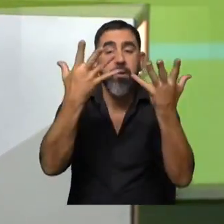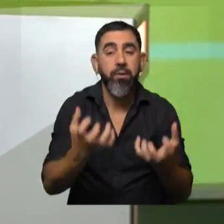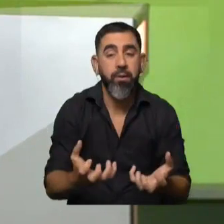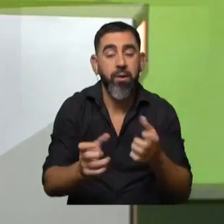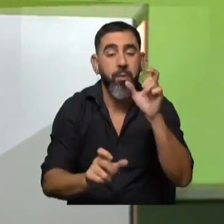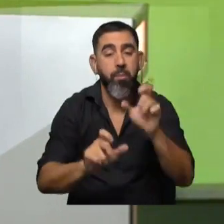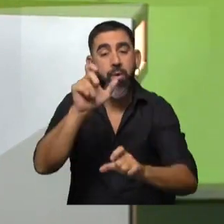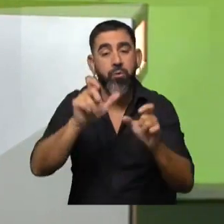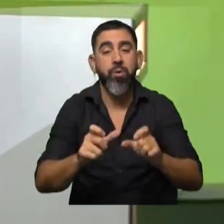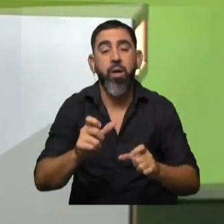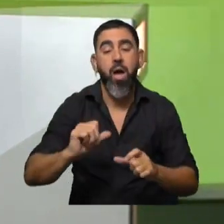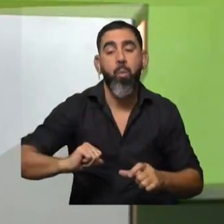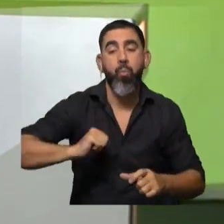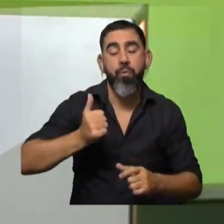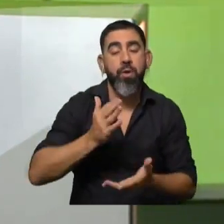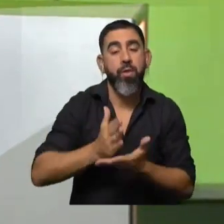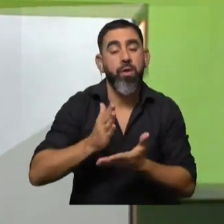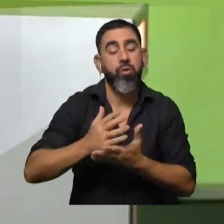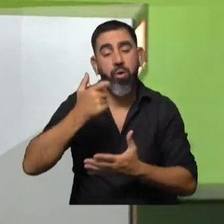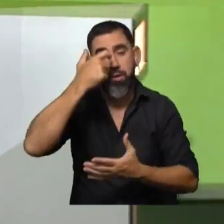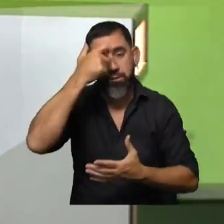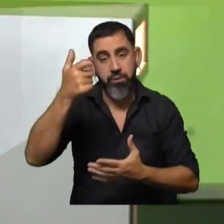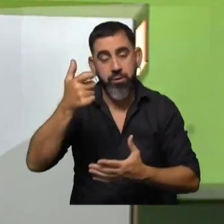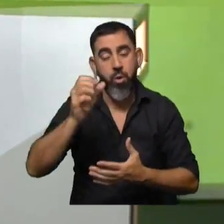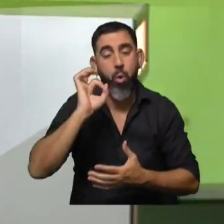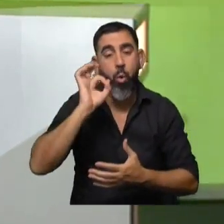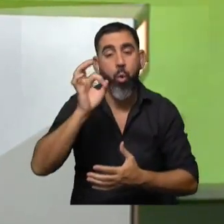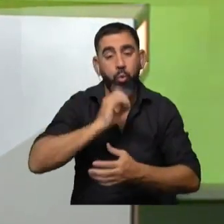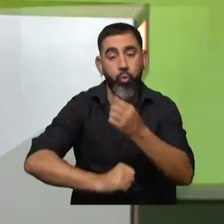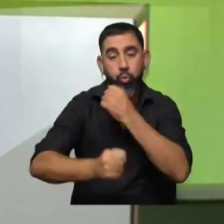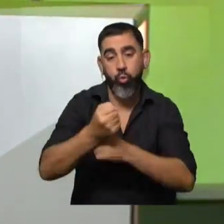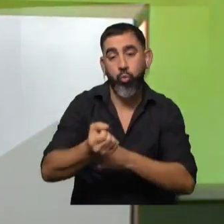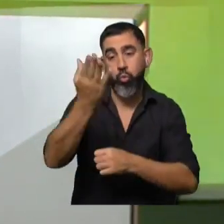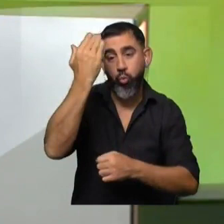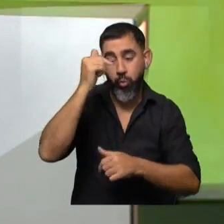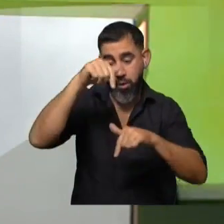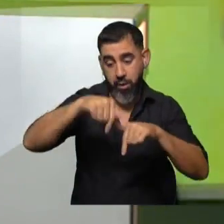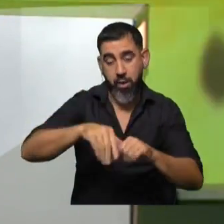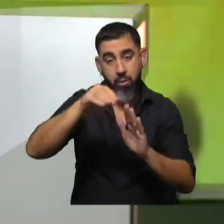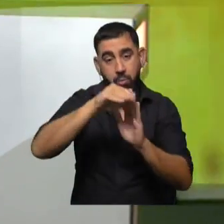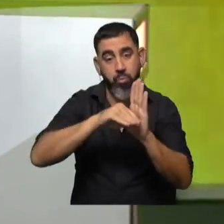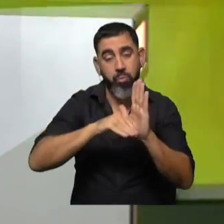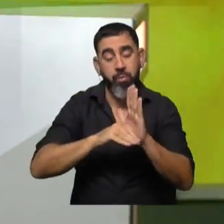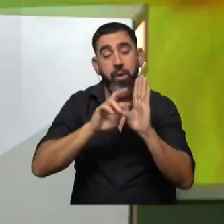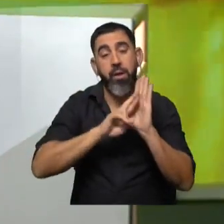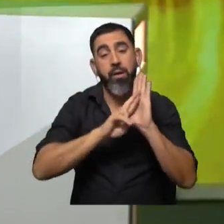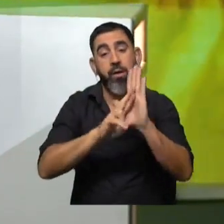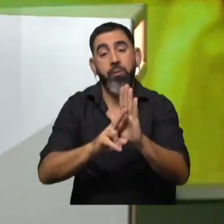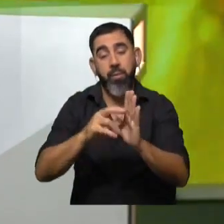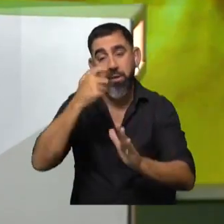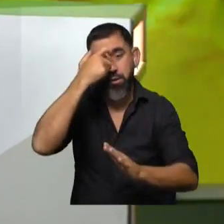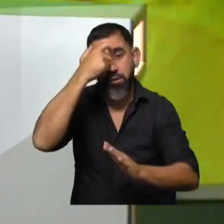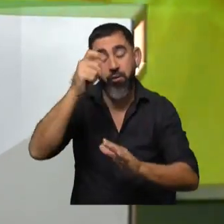puedan hacer uso de su derecho a la ciencia. En octubre del año pasado, en este espacio, representantes de la comunidad